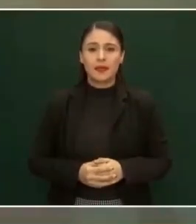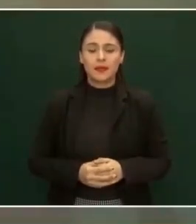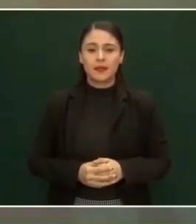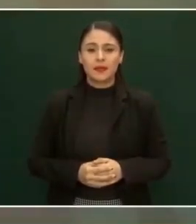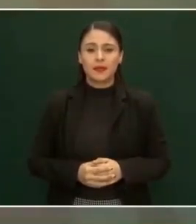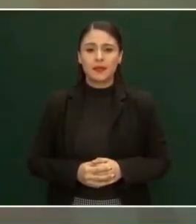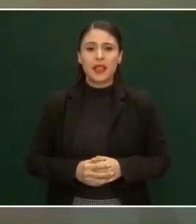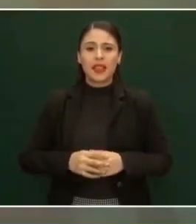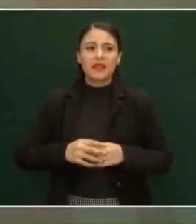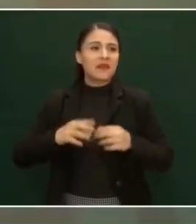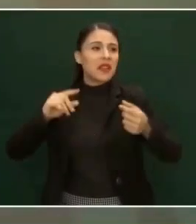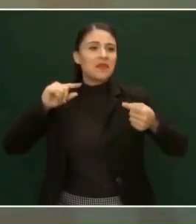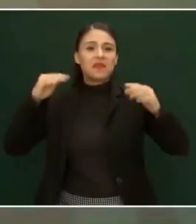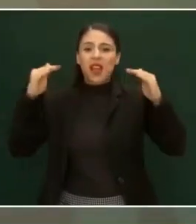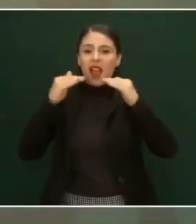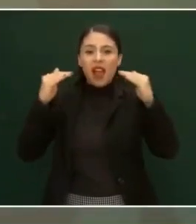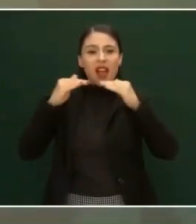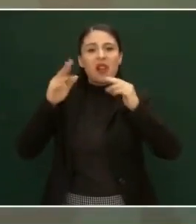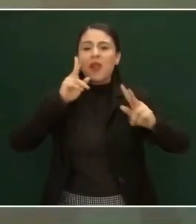el diálogo